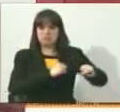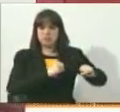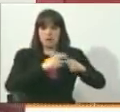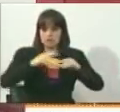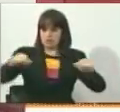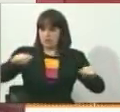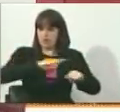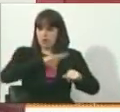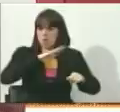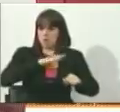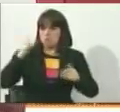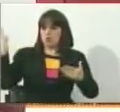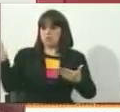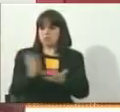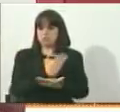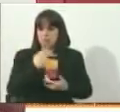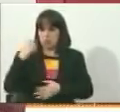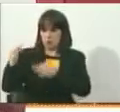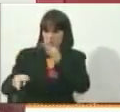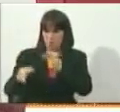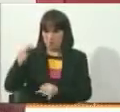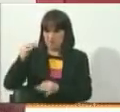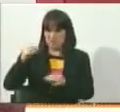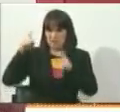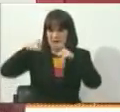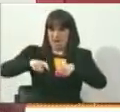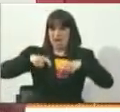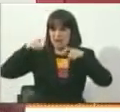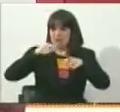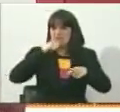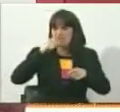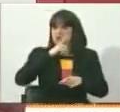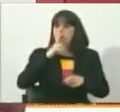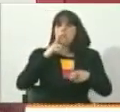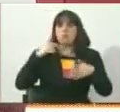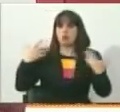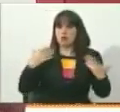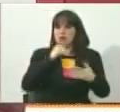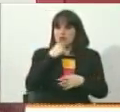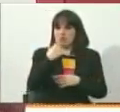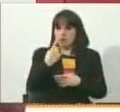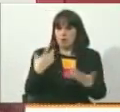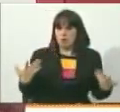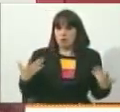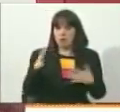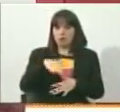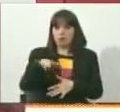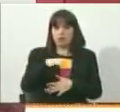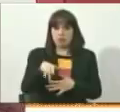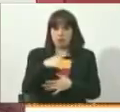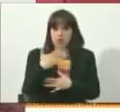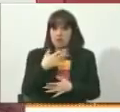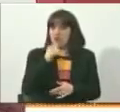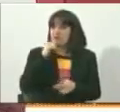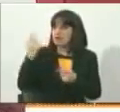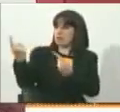¿Cómo es eso? ¿Quiénes son esos jueces agrarios? ¿Quién los nombró? ¿De dónde salieron? ¿A qué